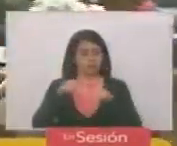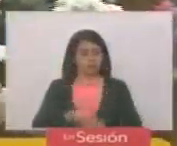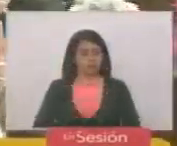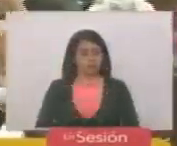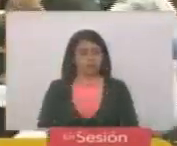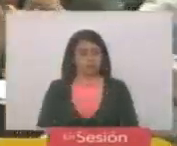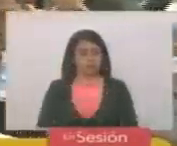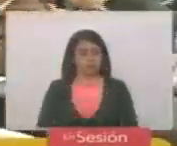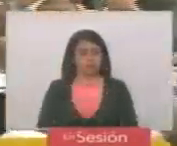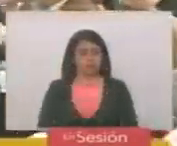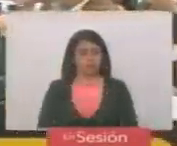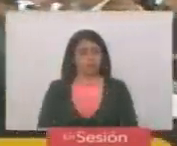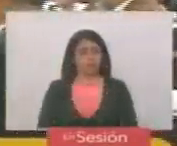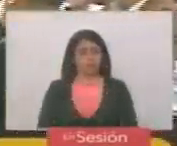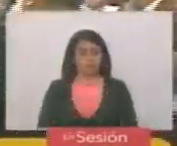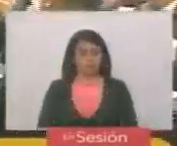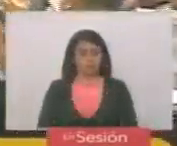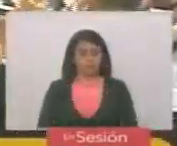Así,